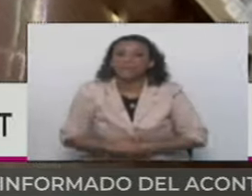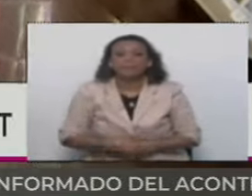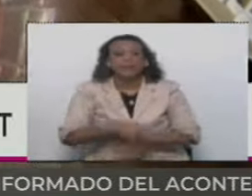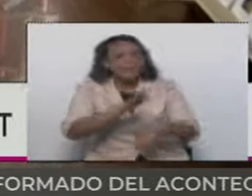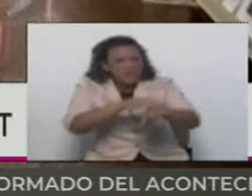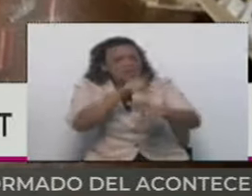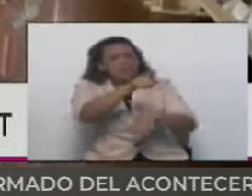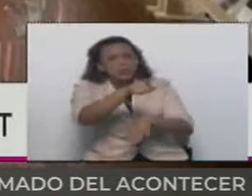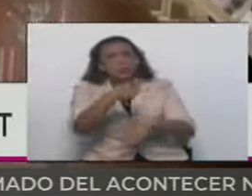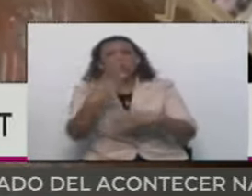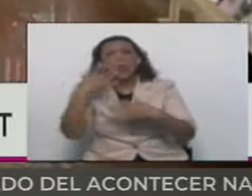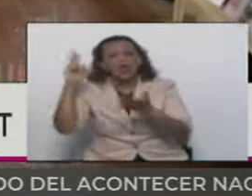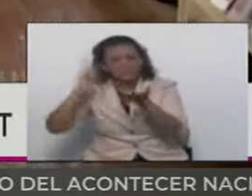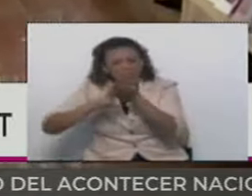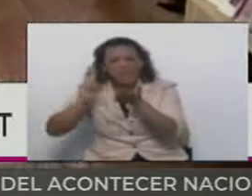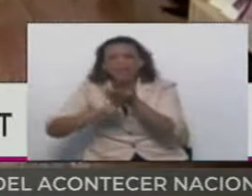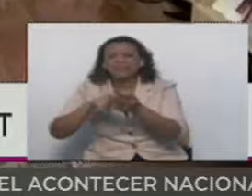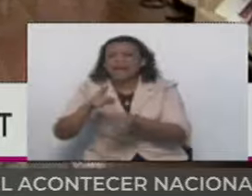dices algo cierto.